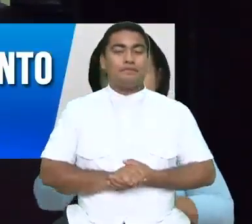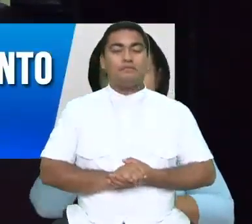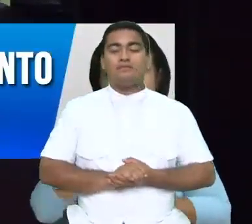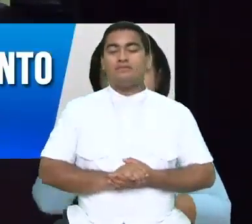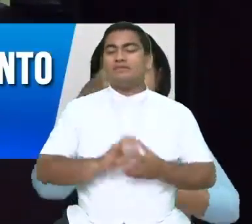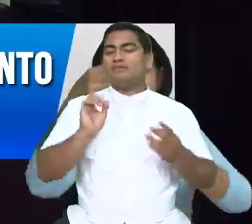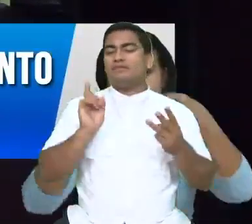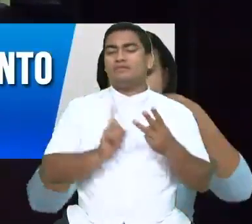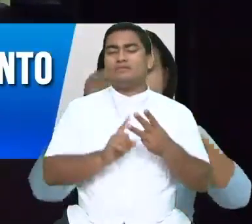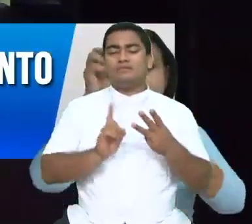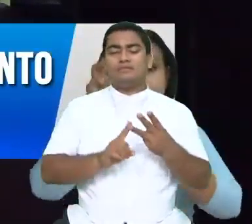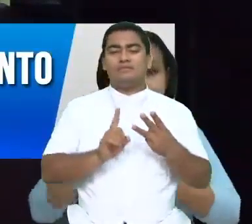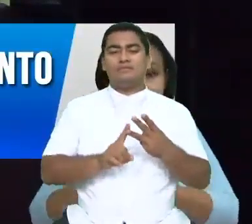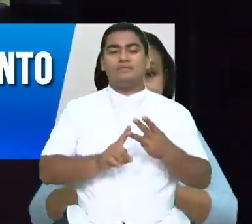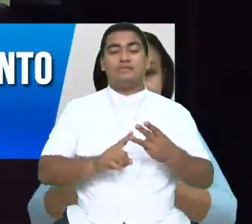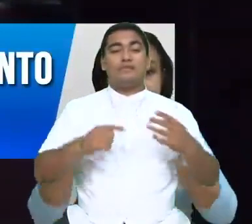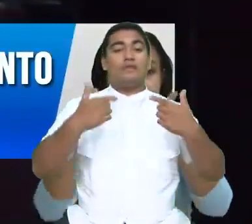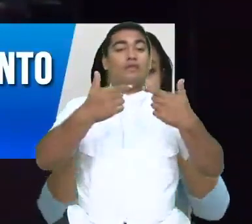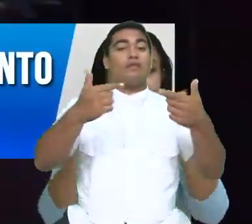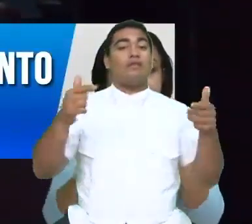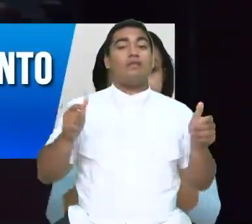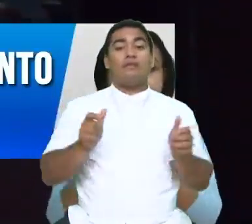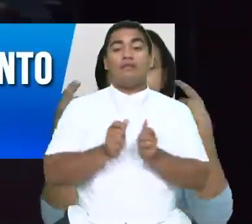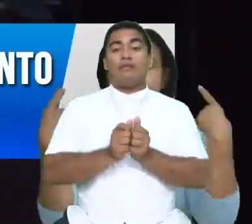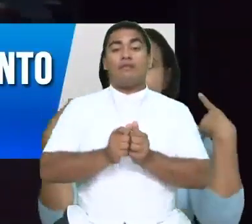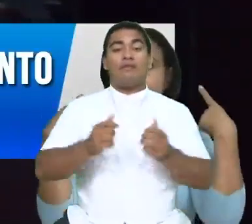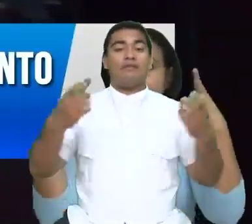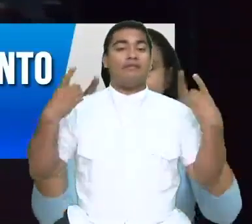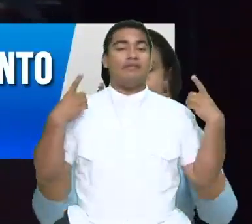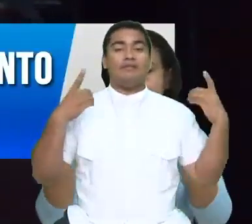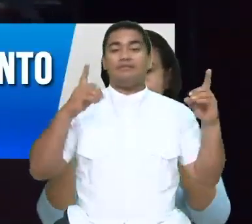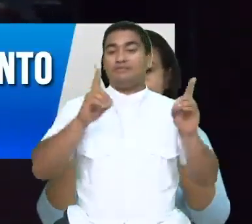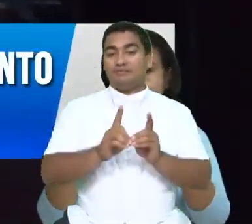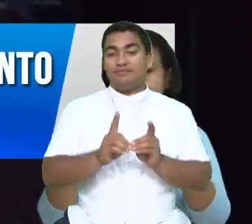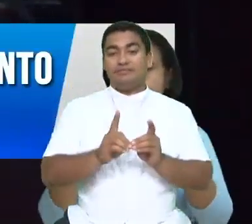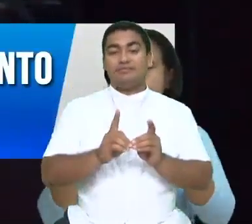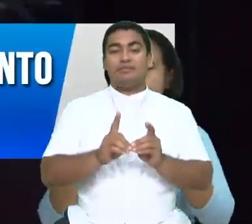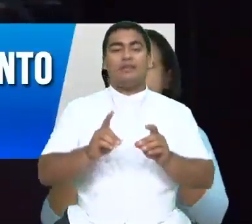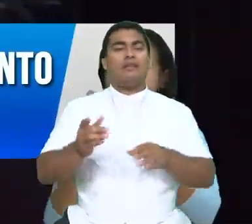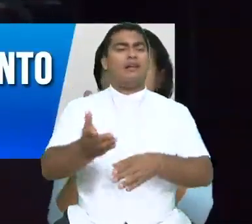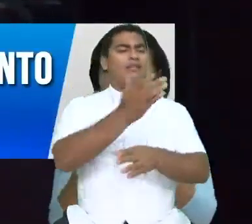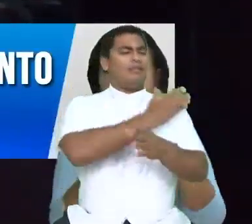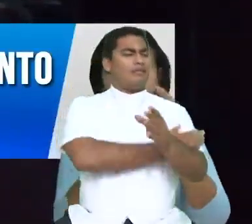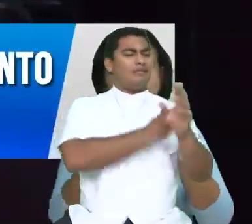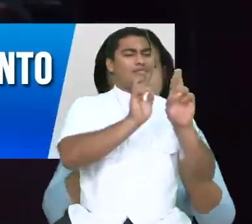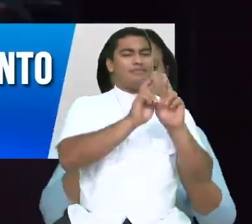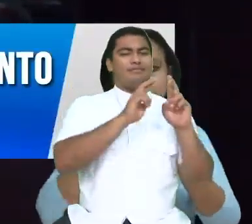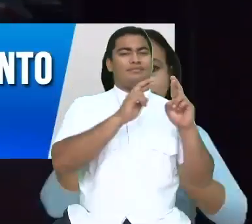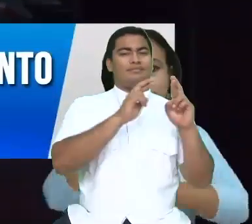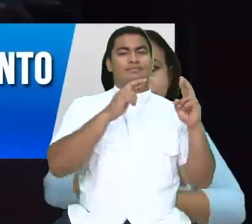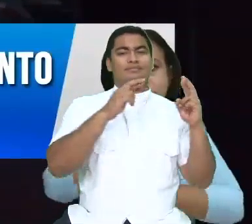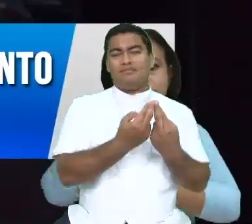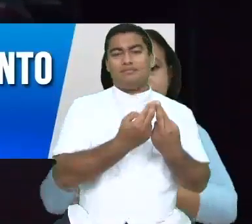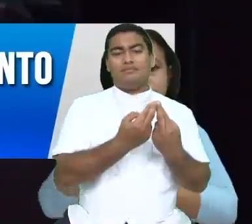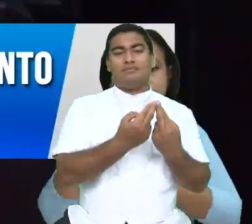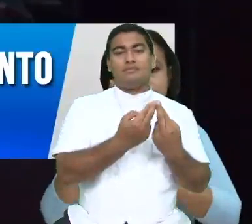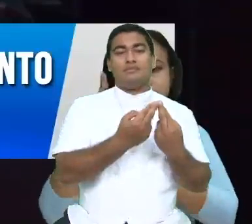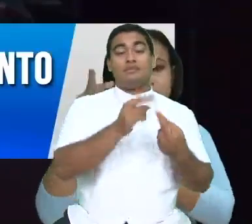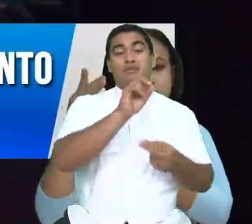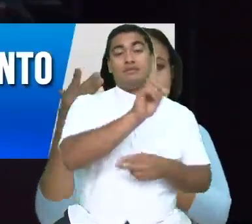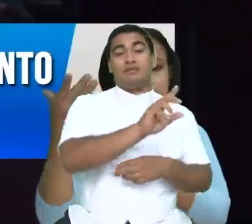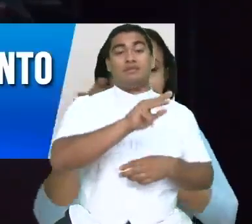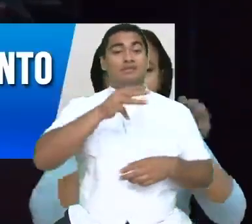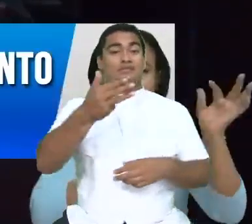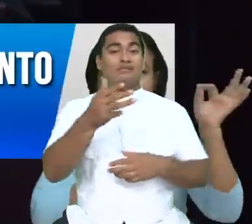Tercero, que la Junta Directiva, en reunión efectuada los días 19